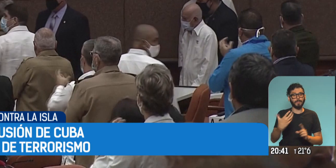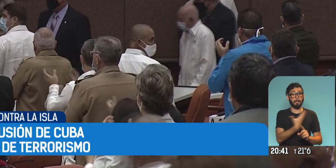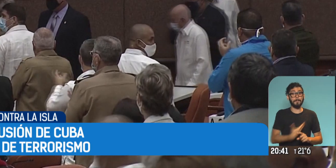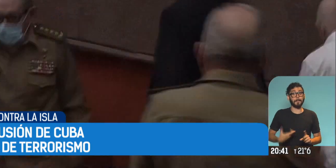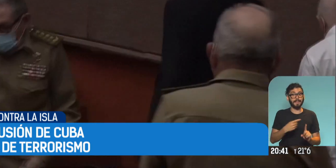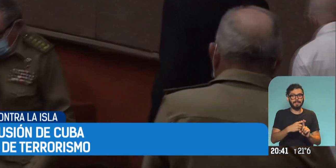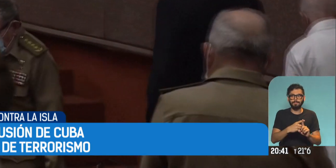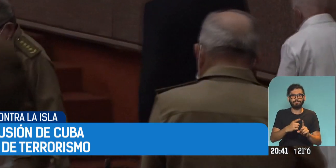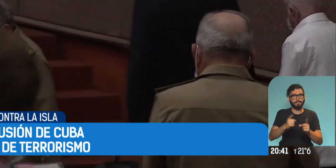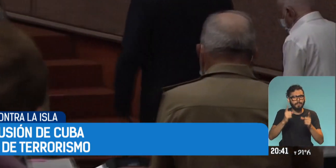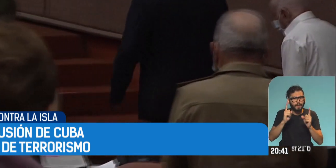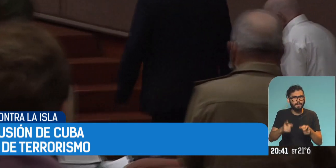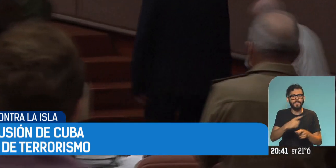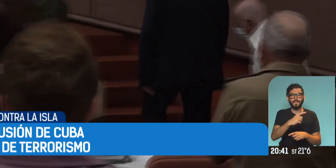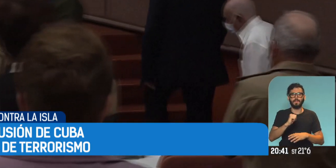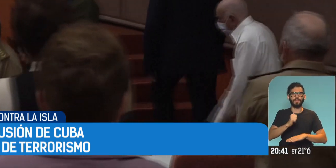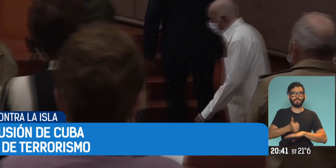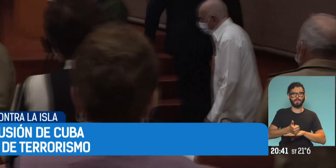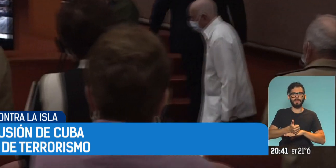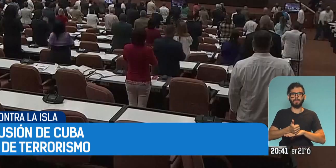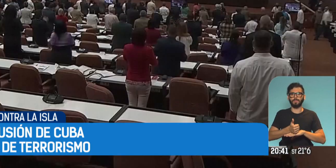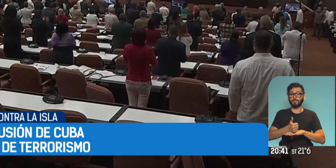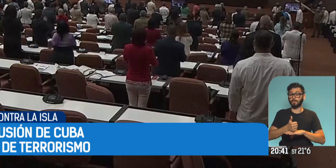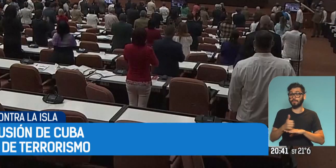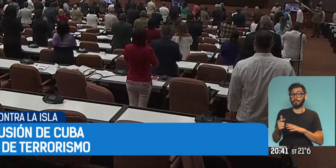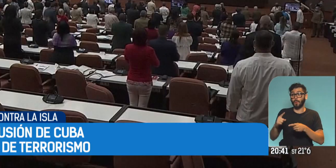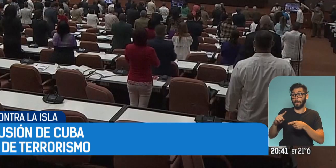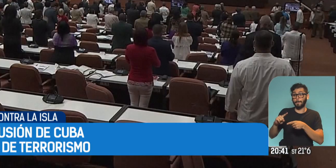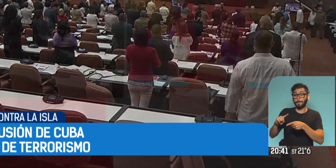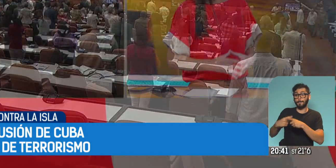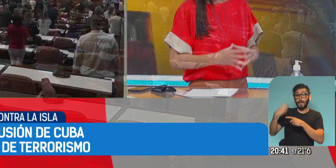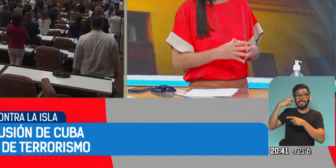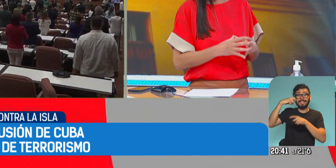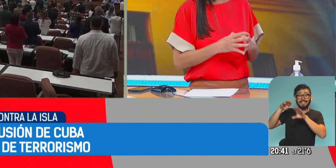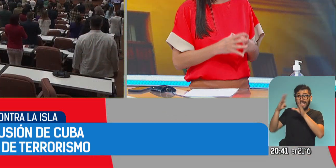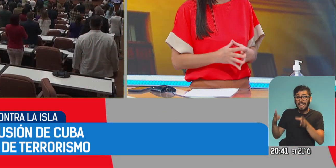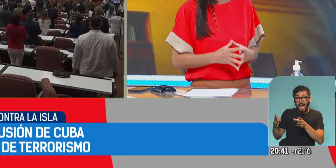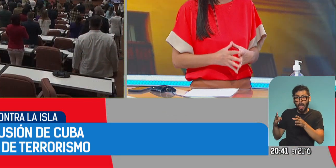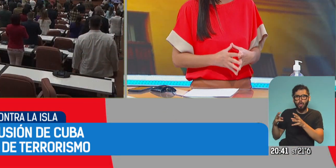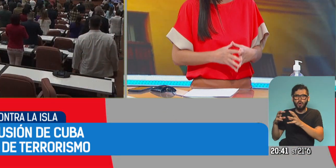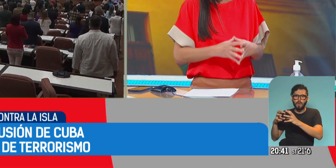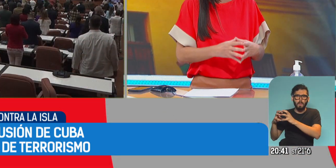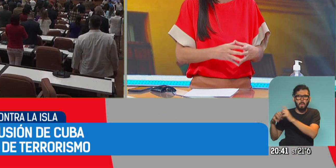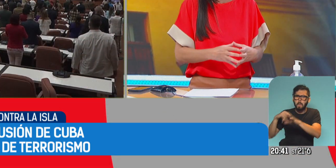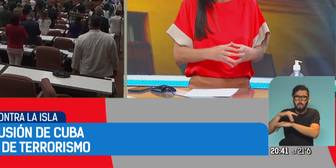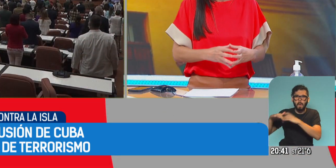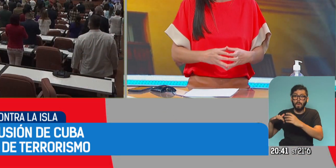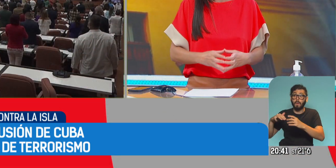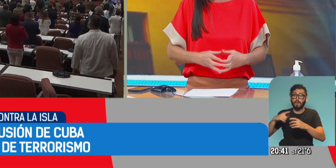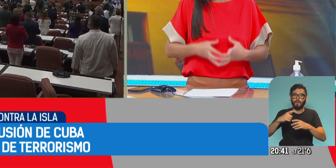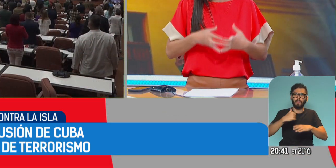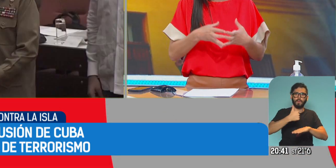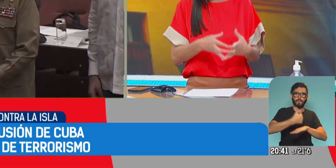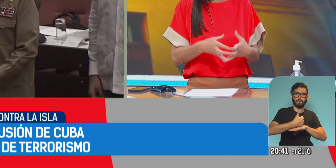haya también dado su discurso después del caos político del Capitolio también en la frontera con México. Es como si hubiese